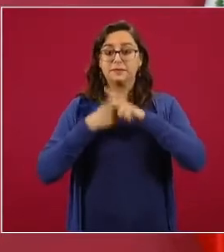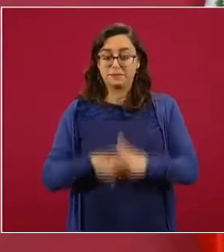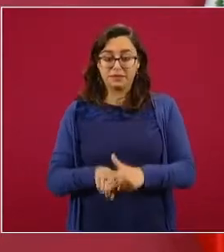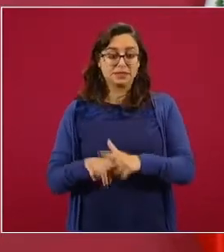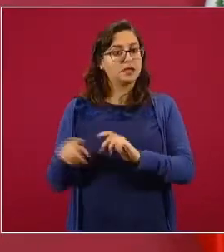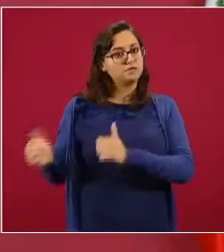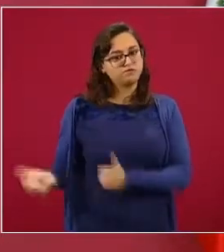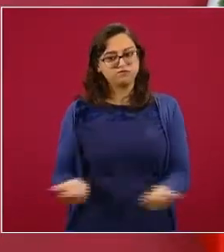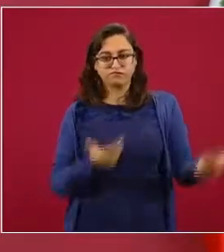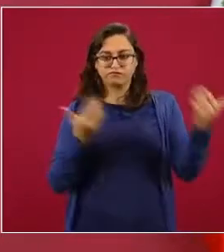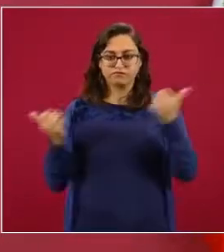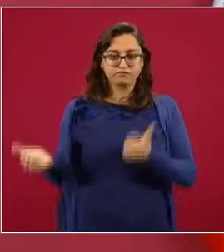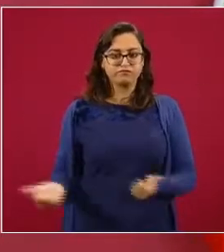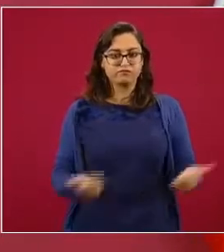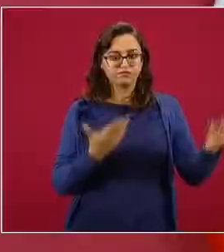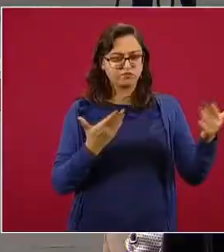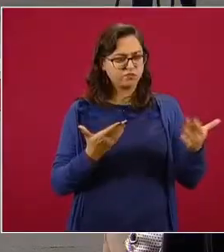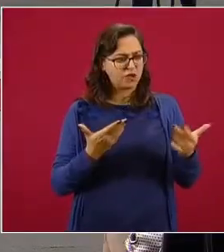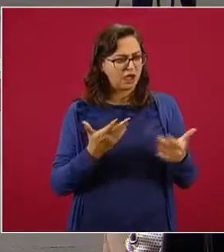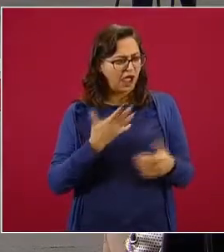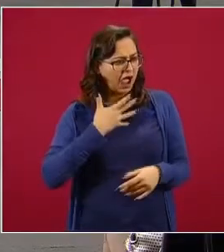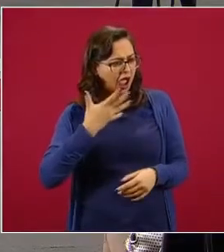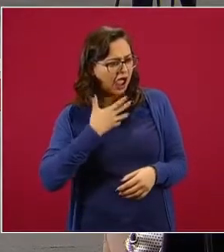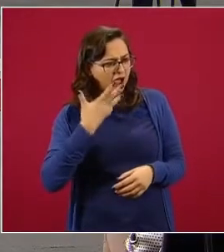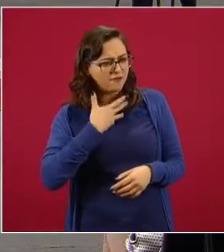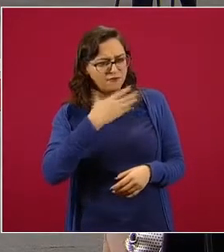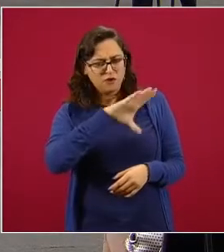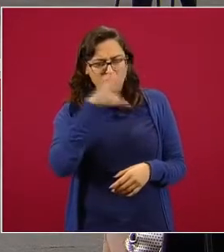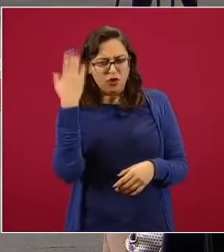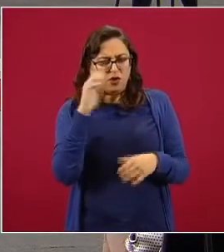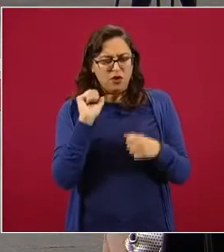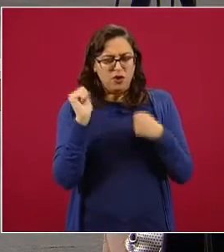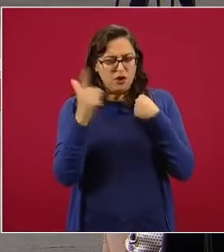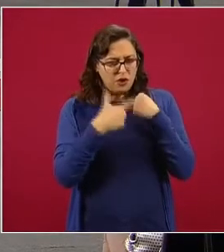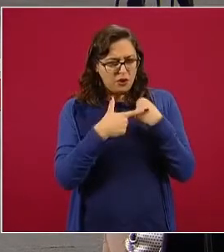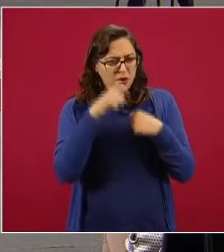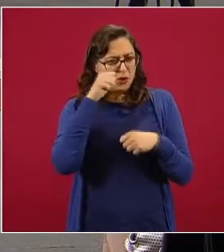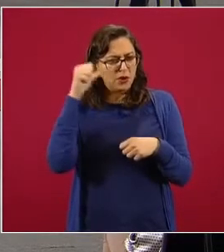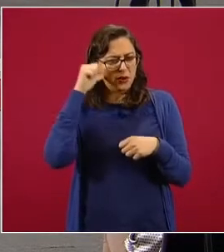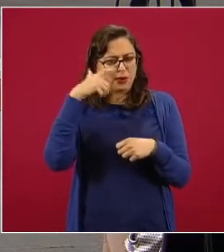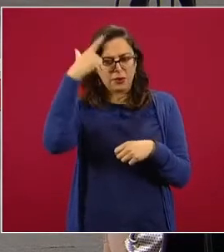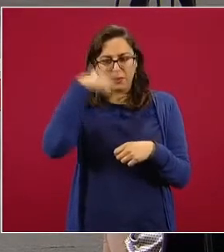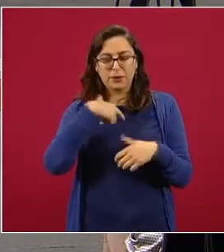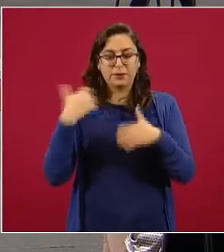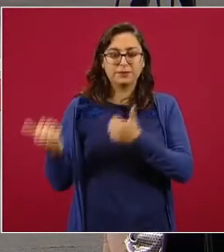unidad móvil. No sé si tienen una foto de anoche